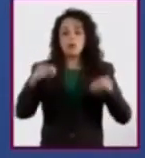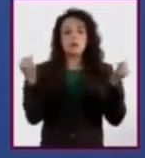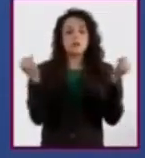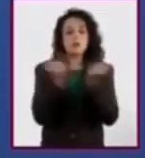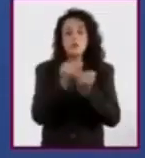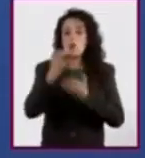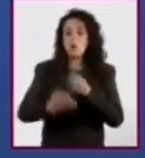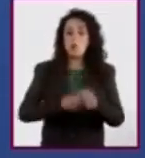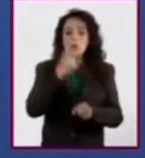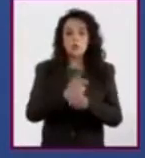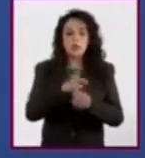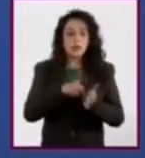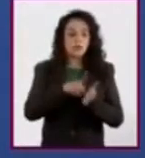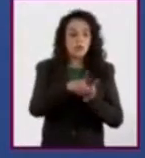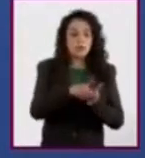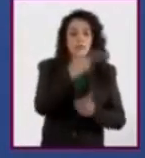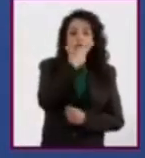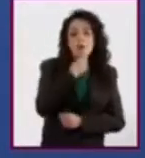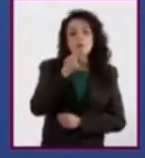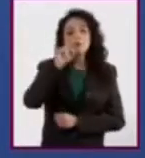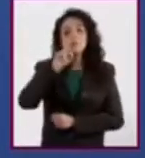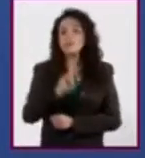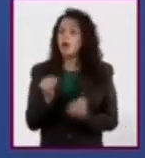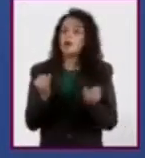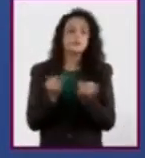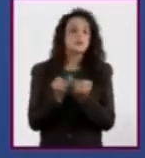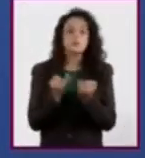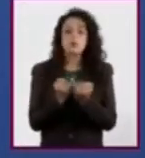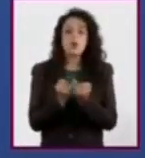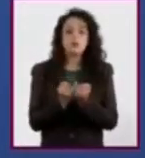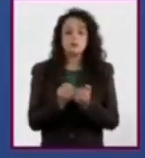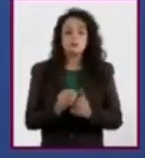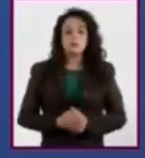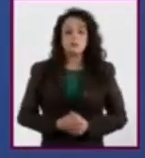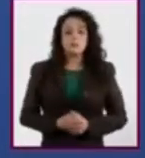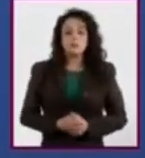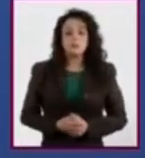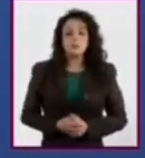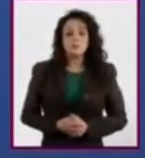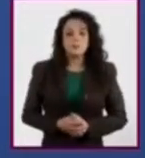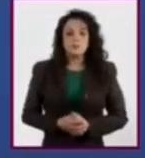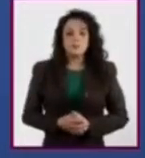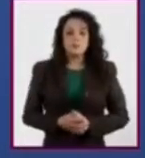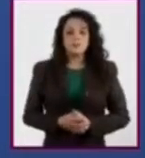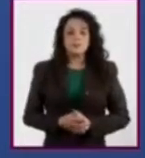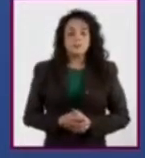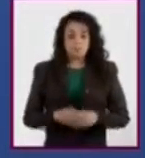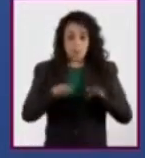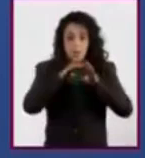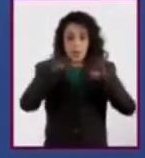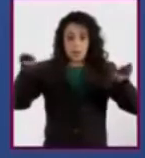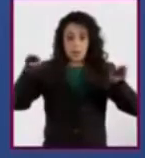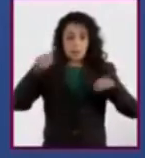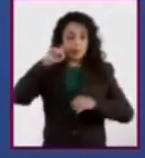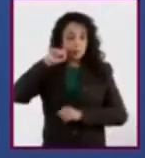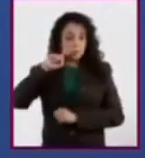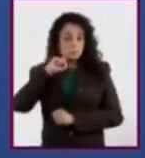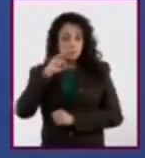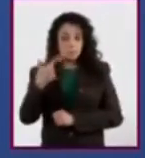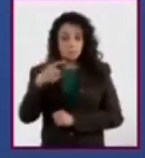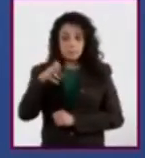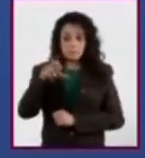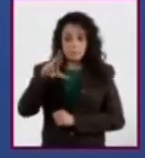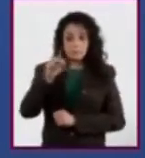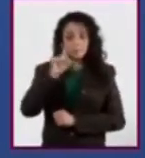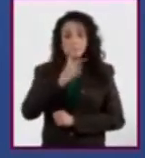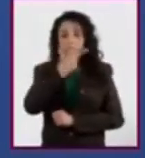los derechos tanto de mujeres y hombres. Ahora bien, la equidad de género no es algo lejano a mí,